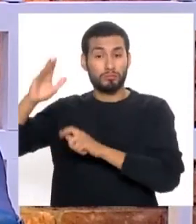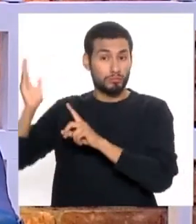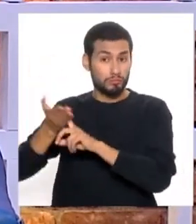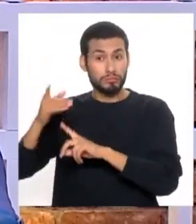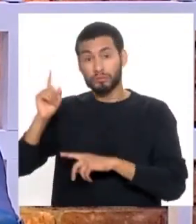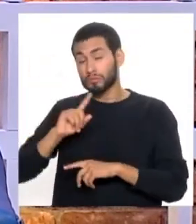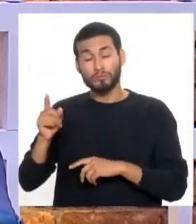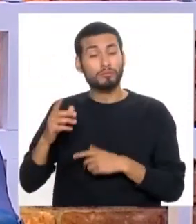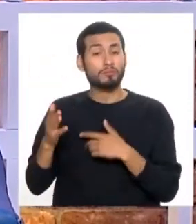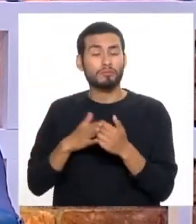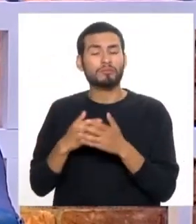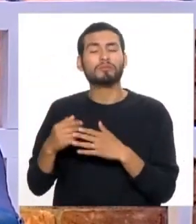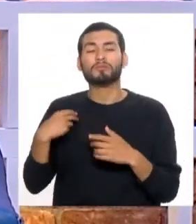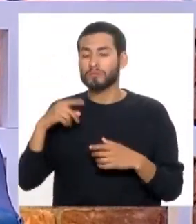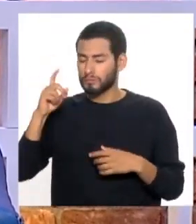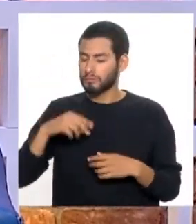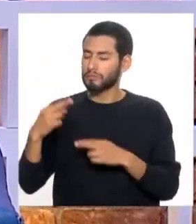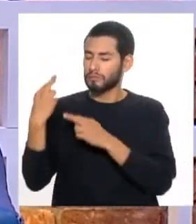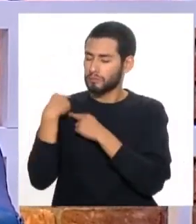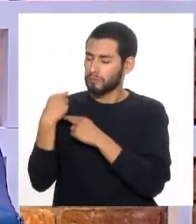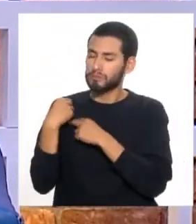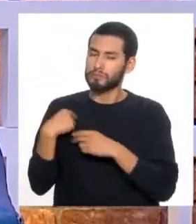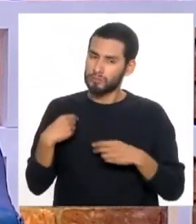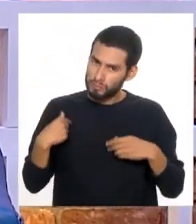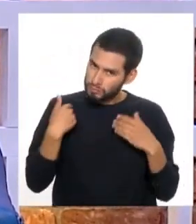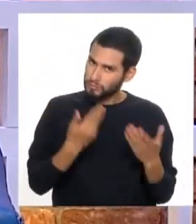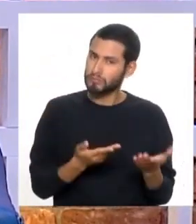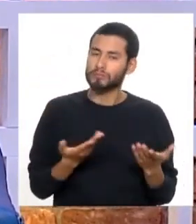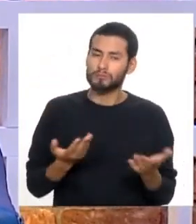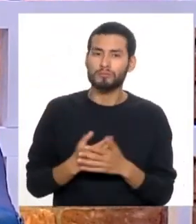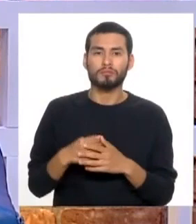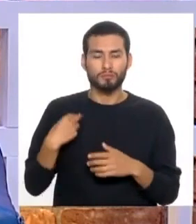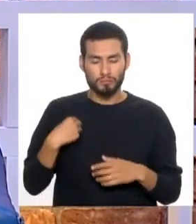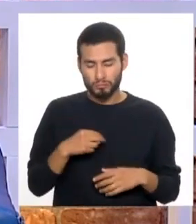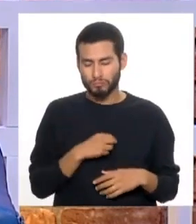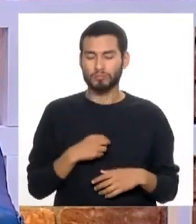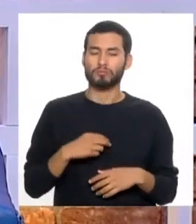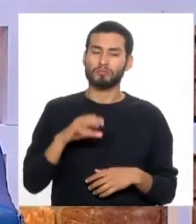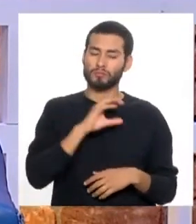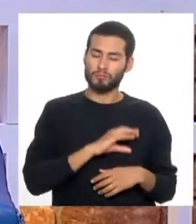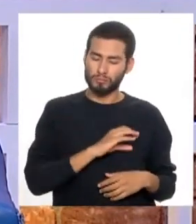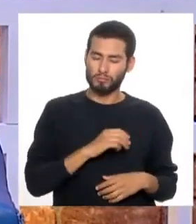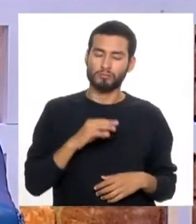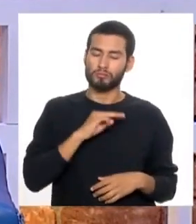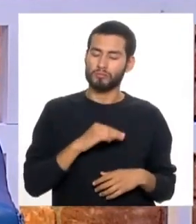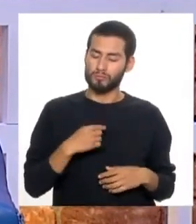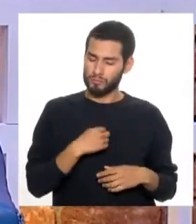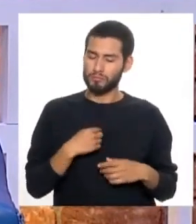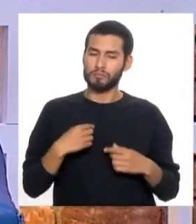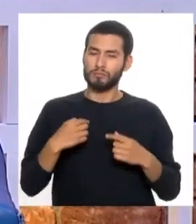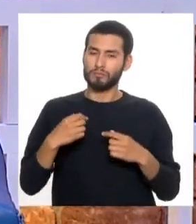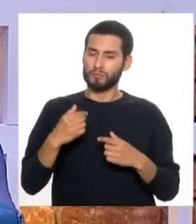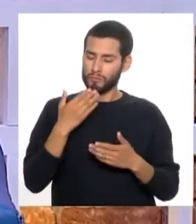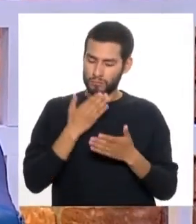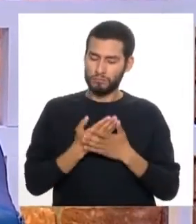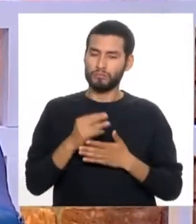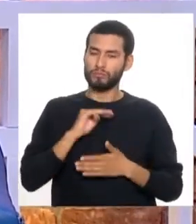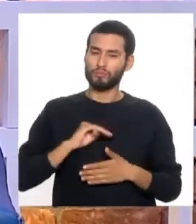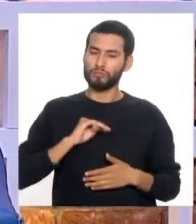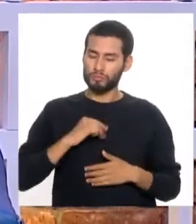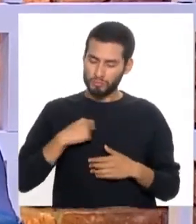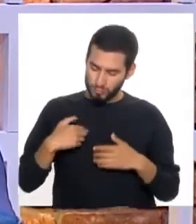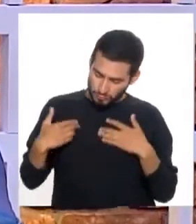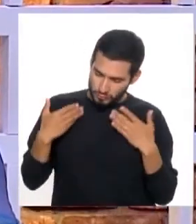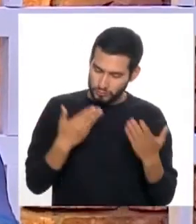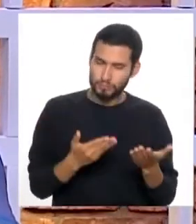por cumplir, está un poquito el trabajo de nosotros, está un poquito la dignidad, la moralidad que nosotros podamos tener inculcándole a nuestros